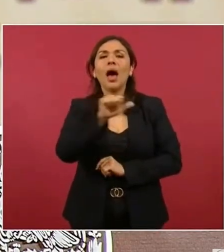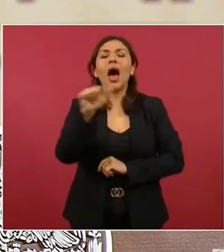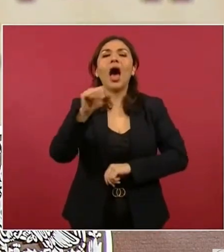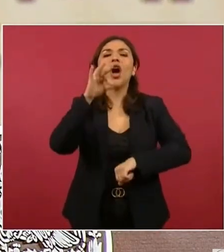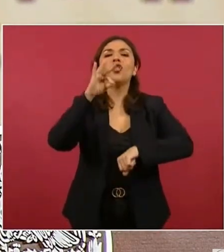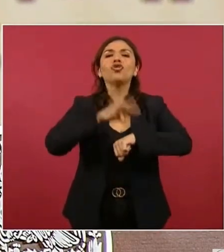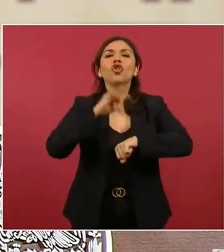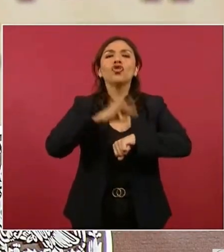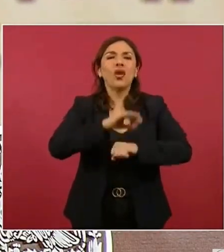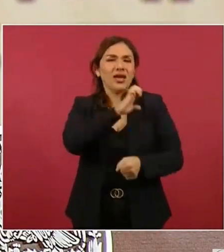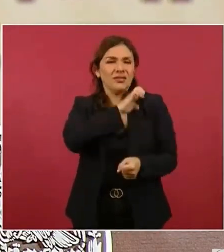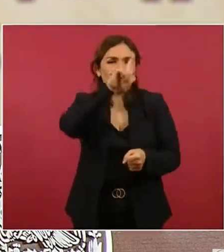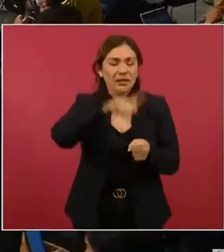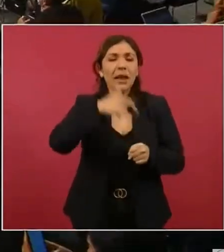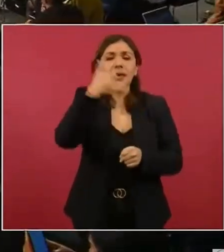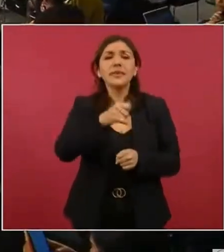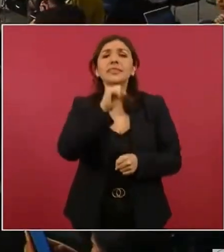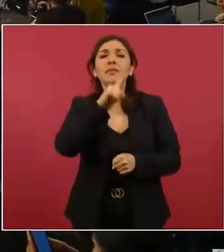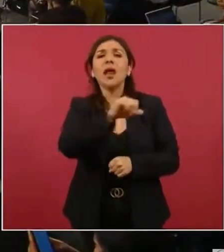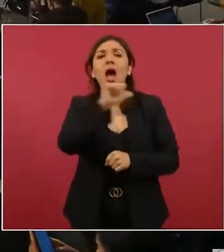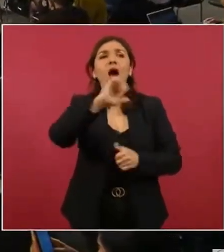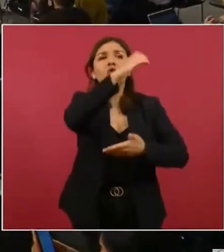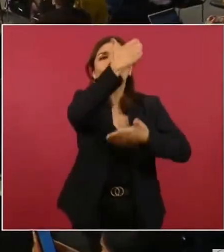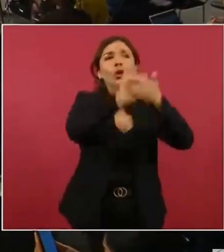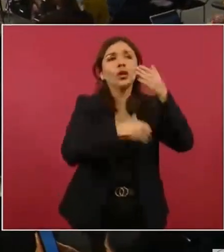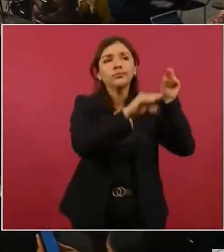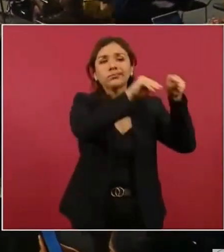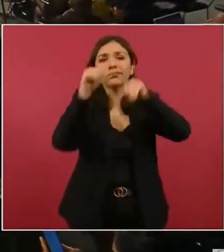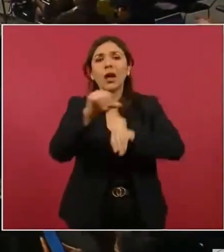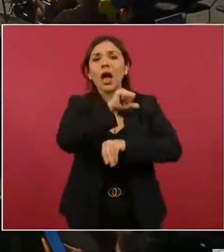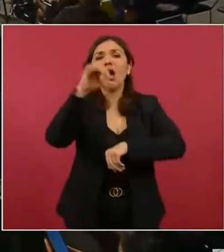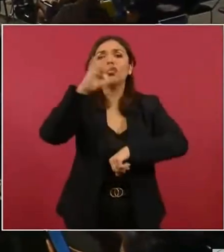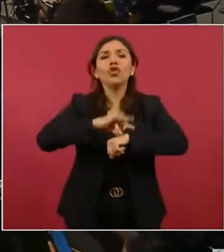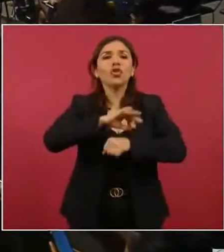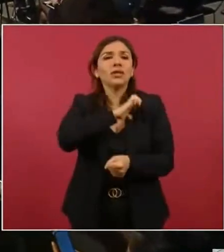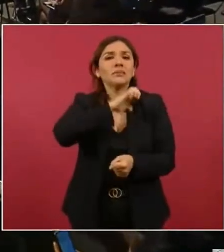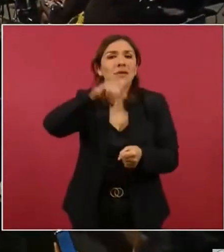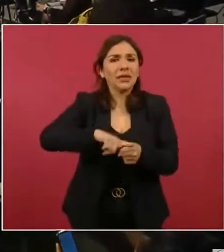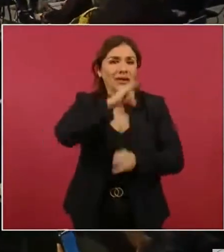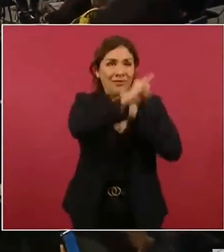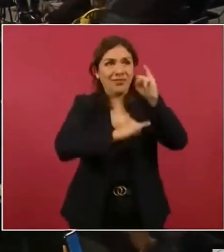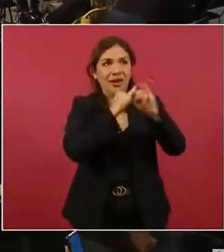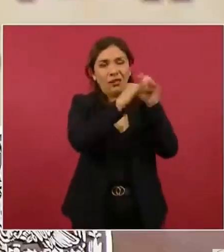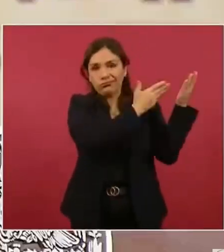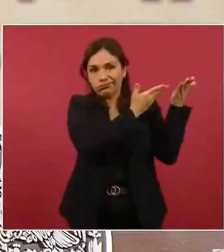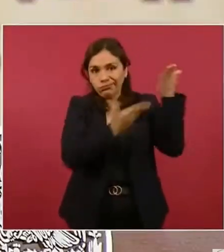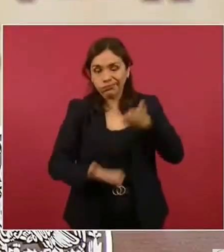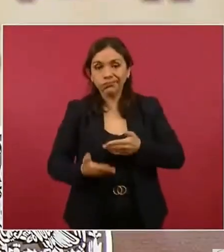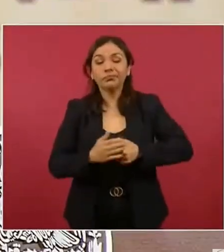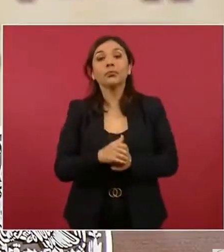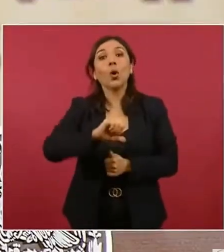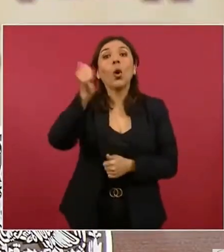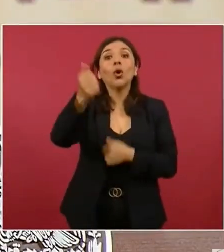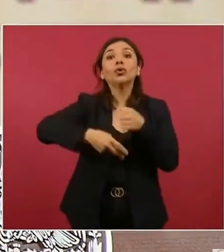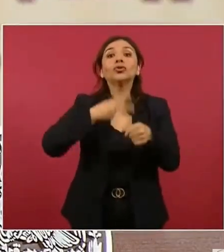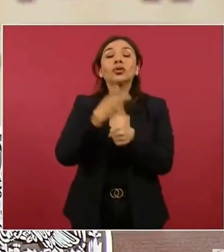la contratación internacional de los médicos también especialistas. Y en segundo tema nos